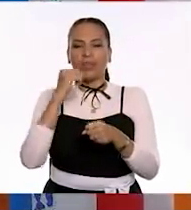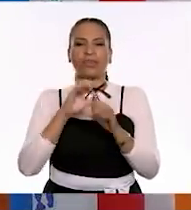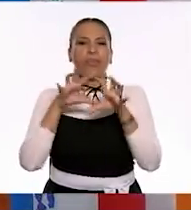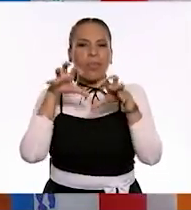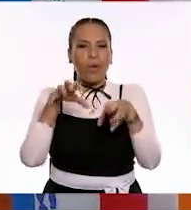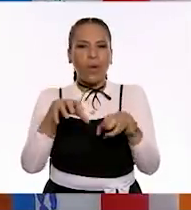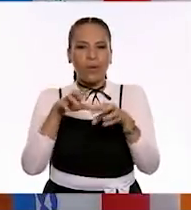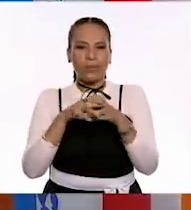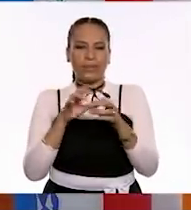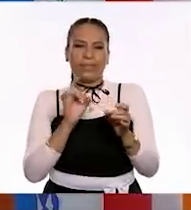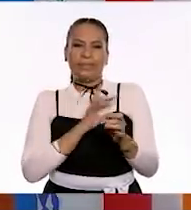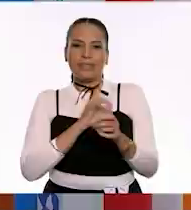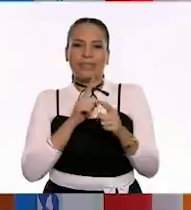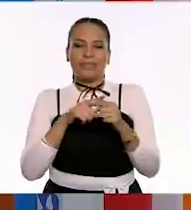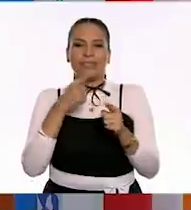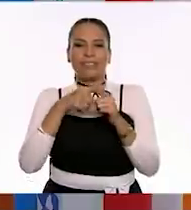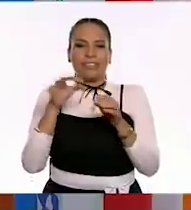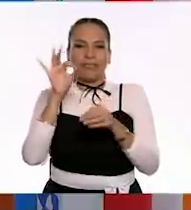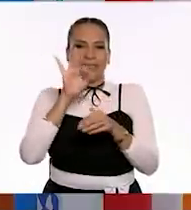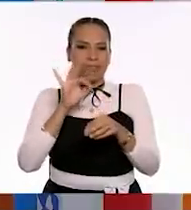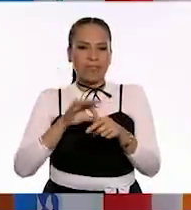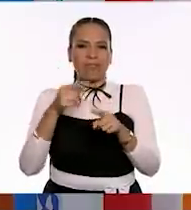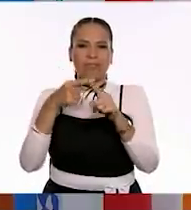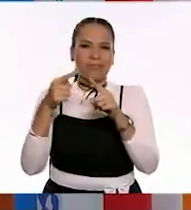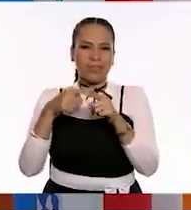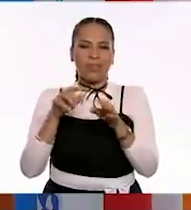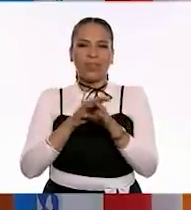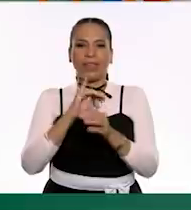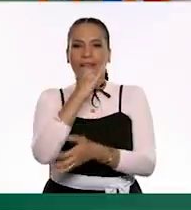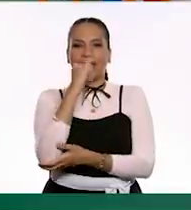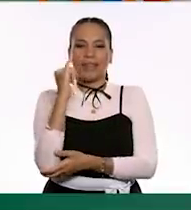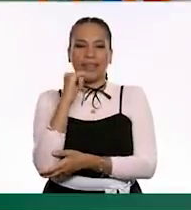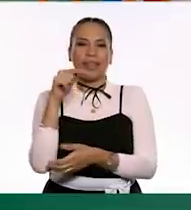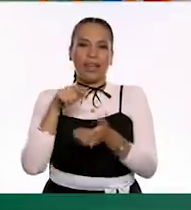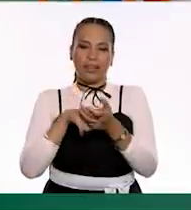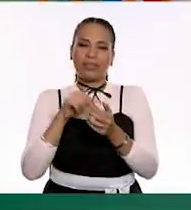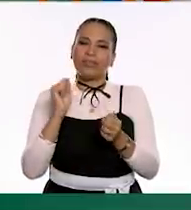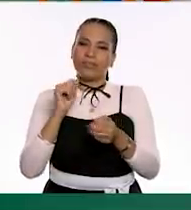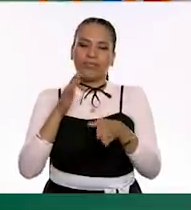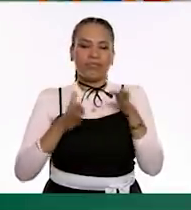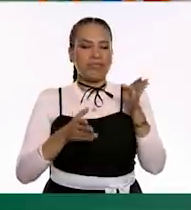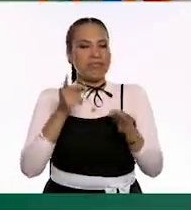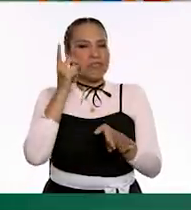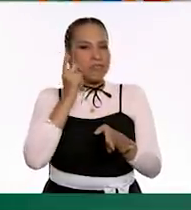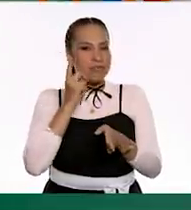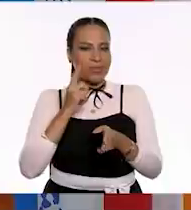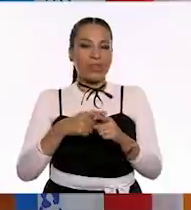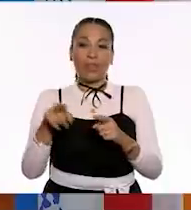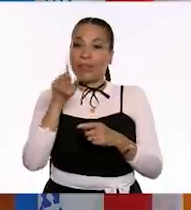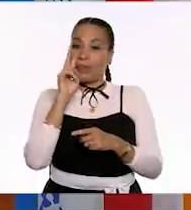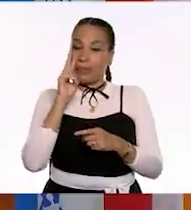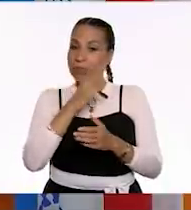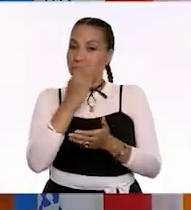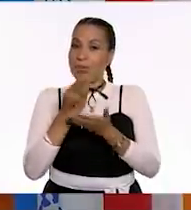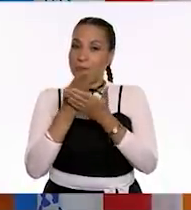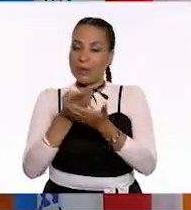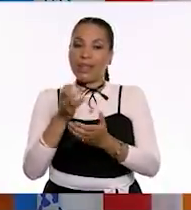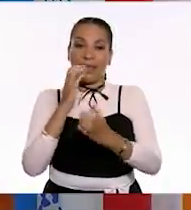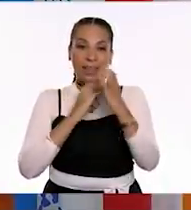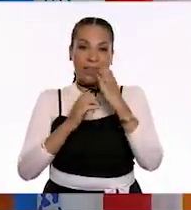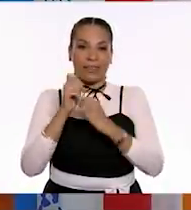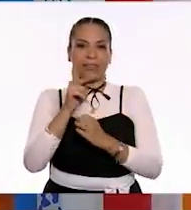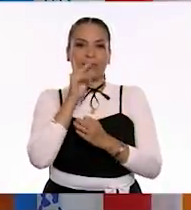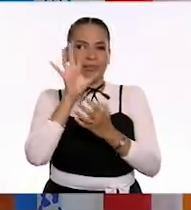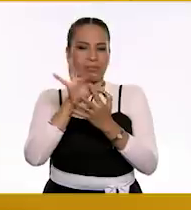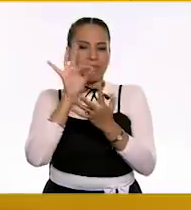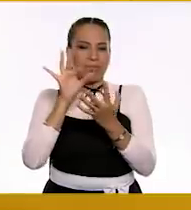tenebrosa, insectos, jardín y zombie. Oh. Oh, son unas propuestas muy interesantes para la canción. Y de esas